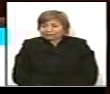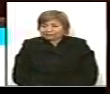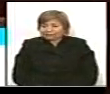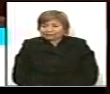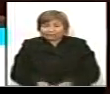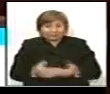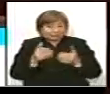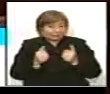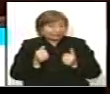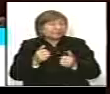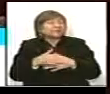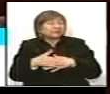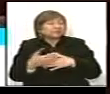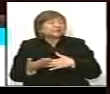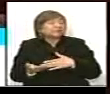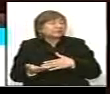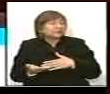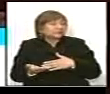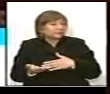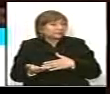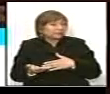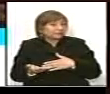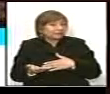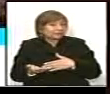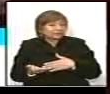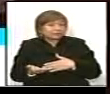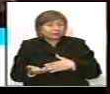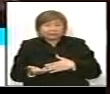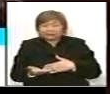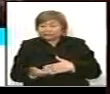Da leche, pero después de qué.